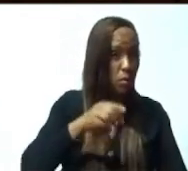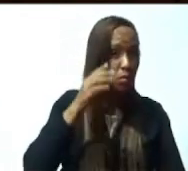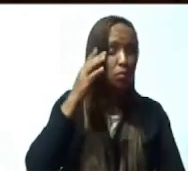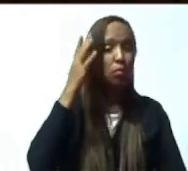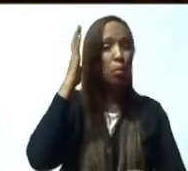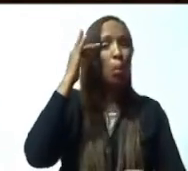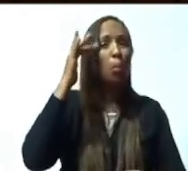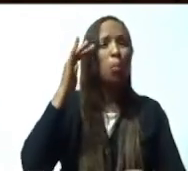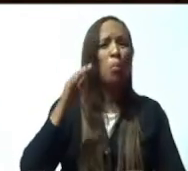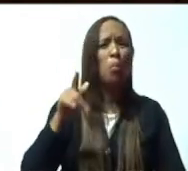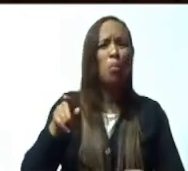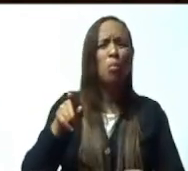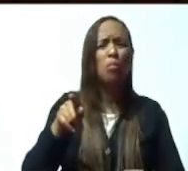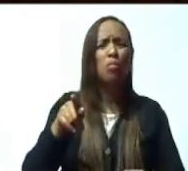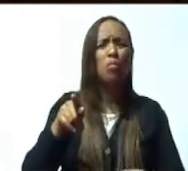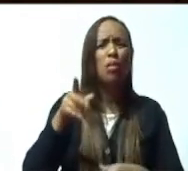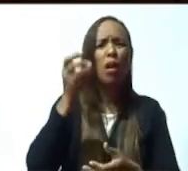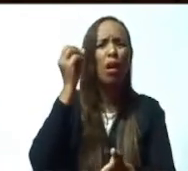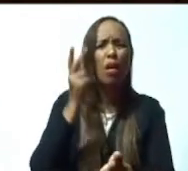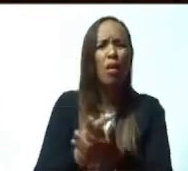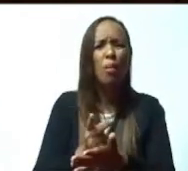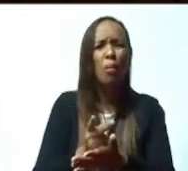91.7% de gasto de capital?